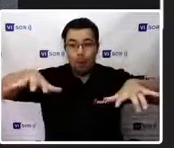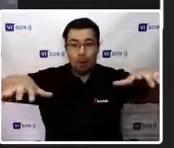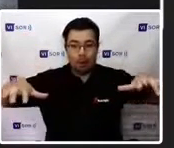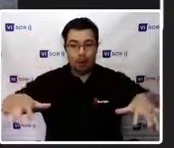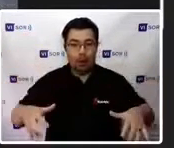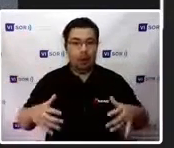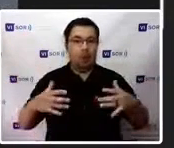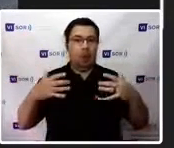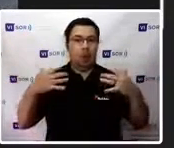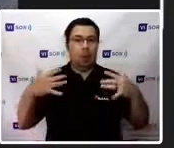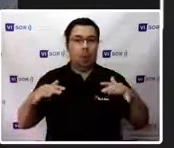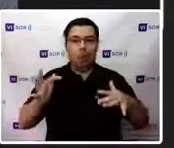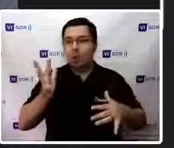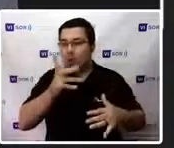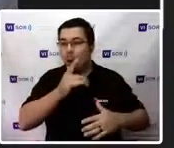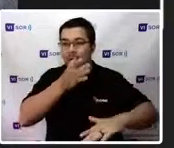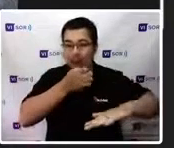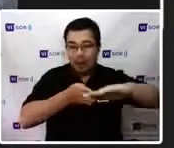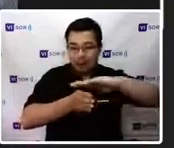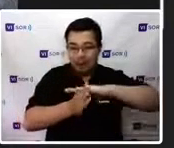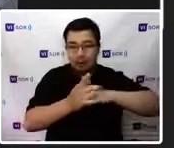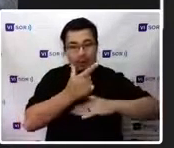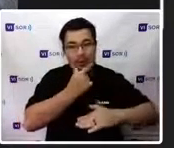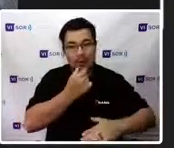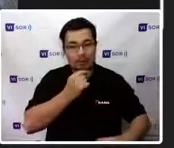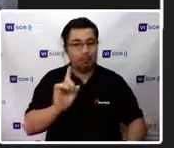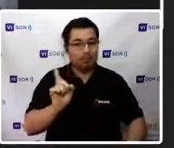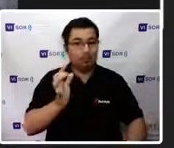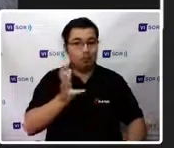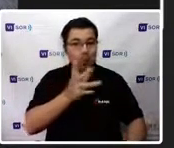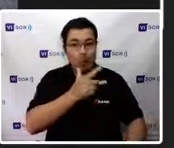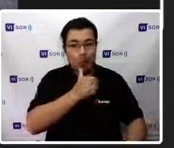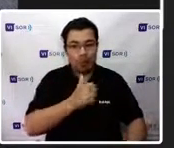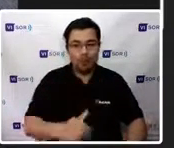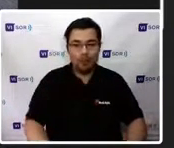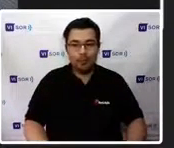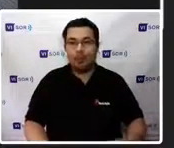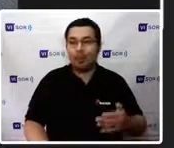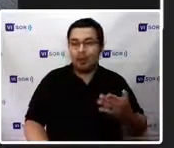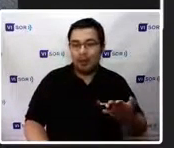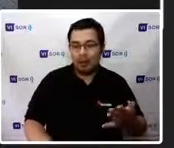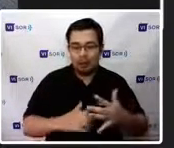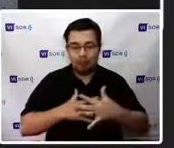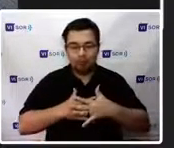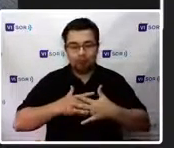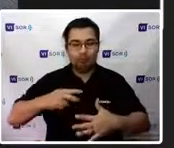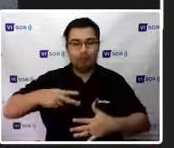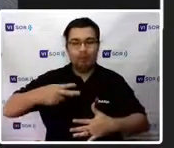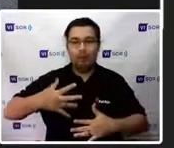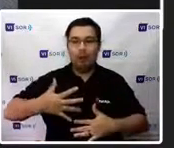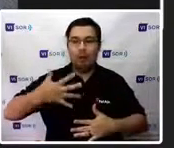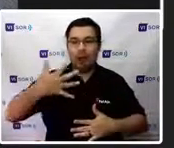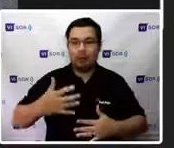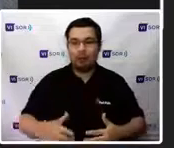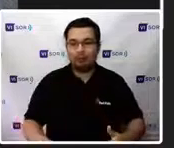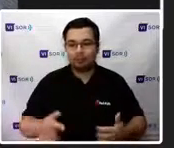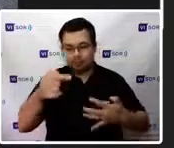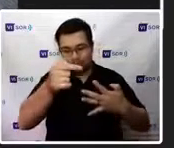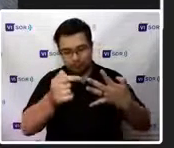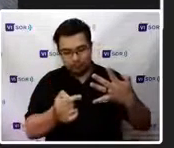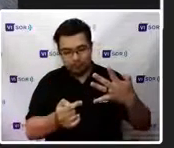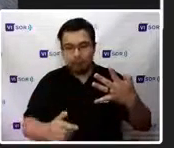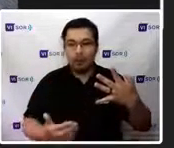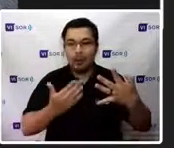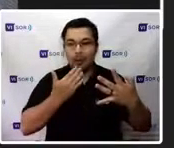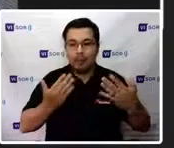como el acceso tan fácil a eso. Entonces como que un poco valorar eso y por supuesto también hay una entrega